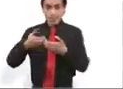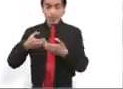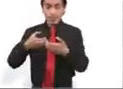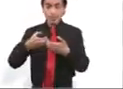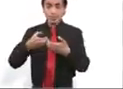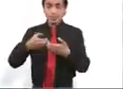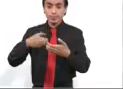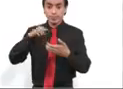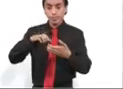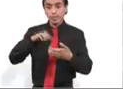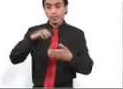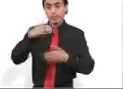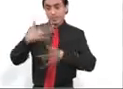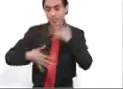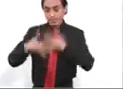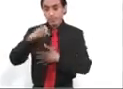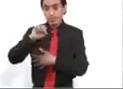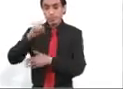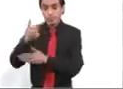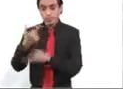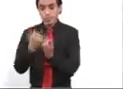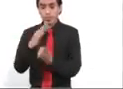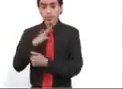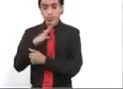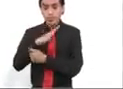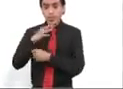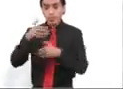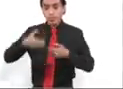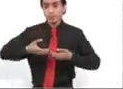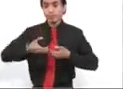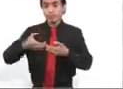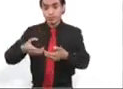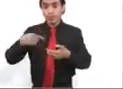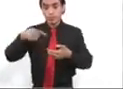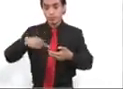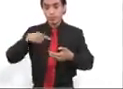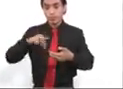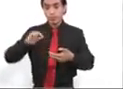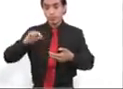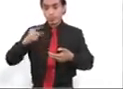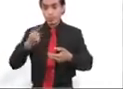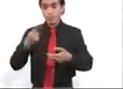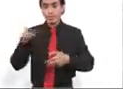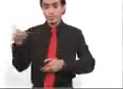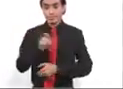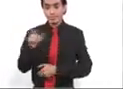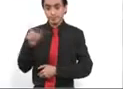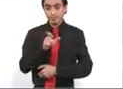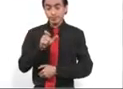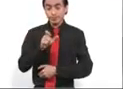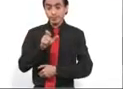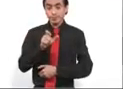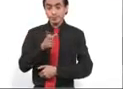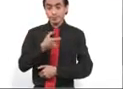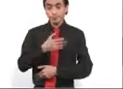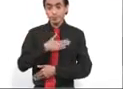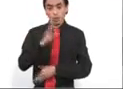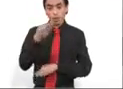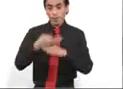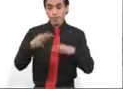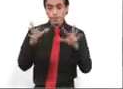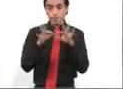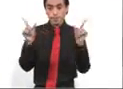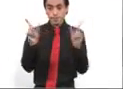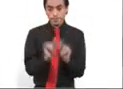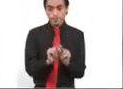Ruta 15 y también en el caso de la Ruta 81 en Xochimilco. Entonces, en resumen,